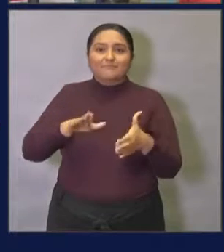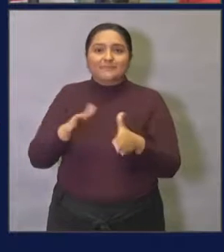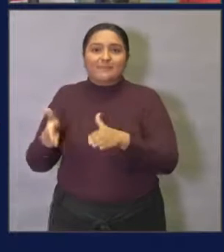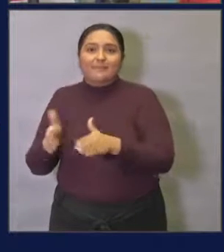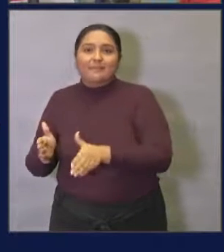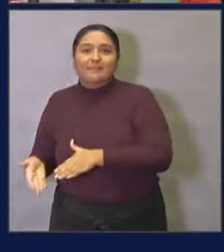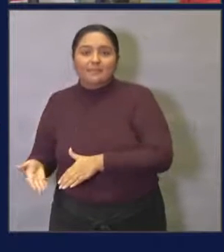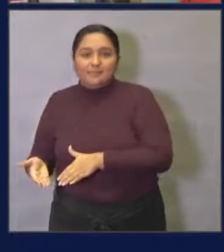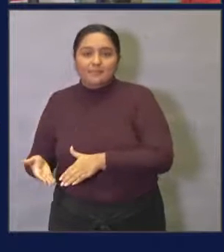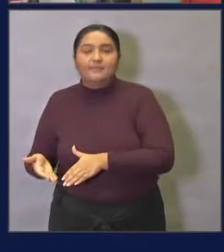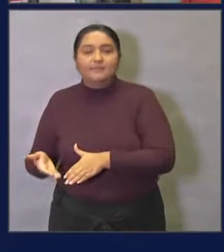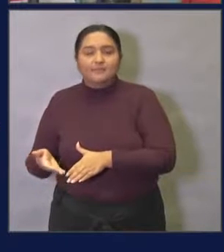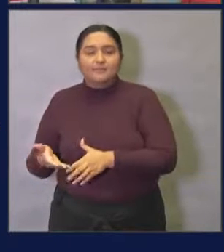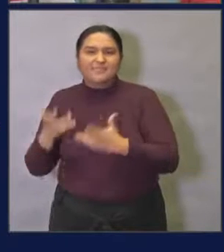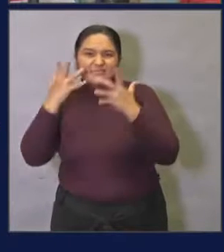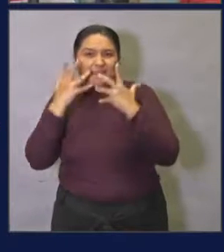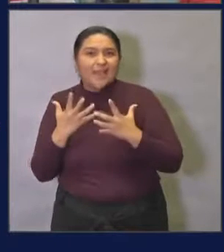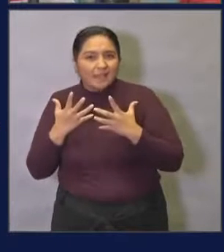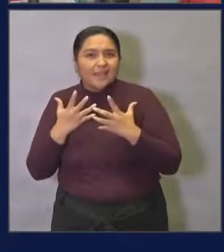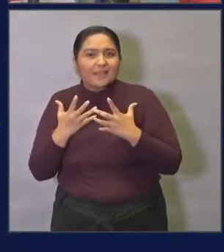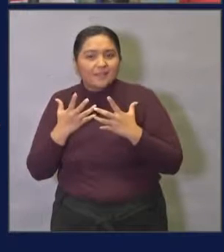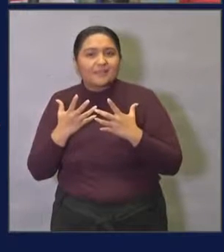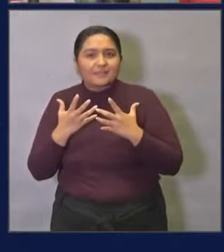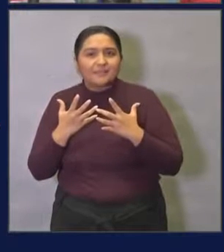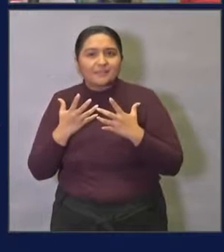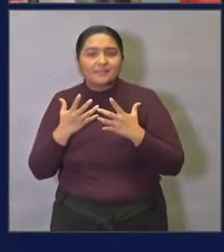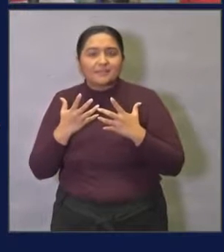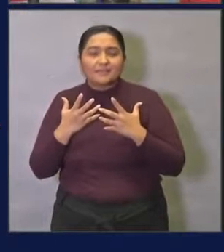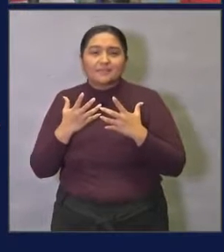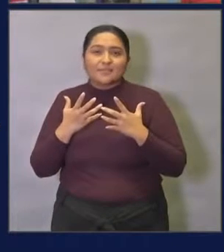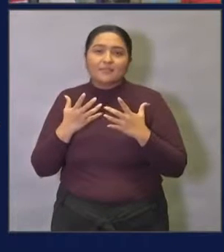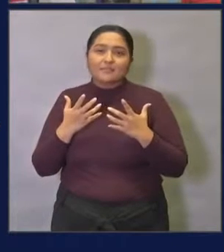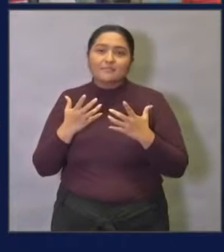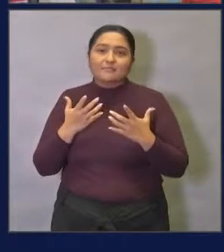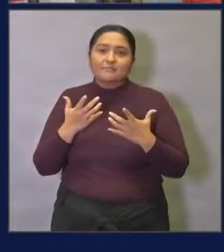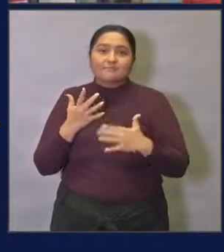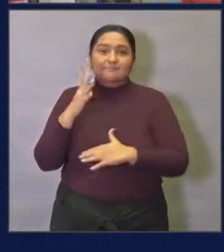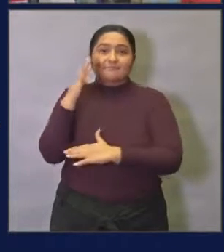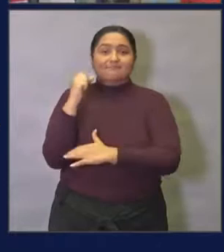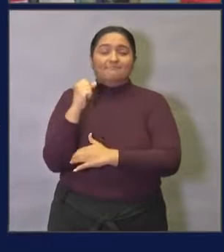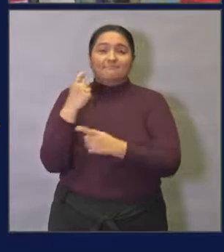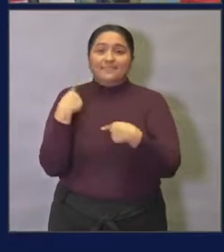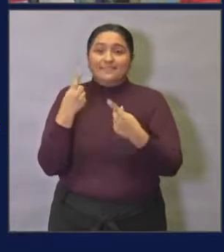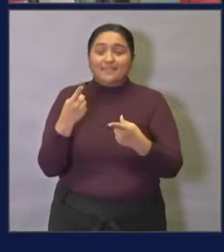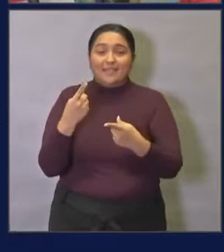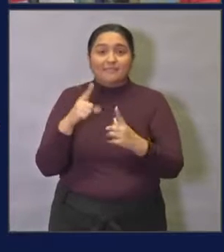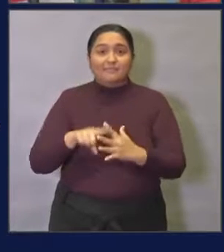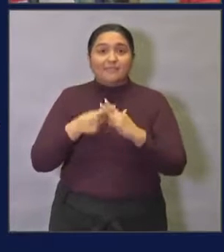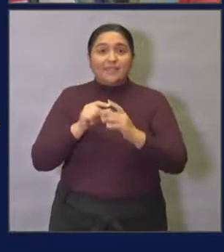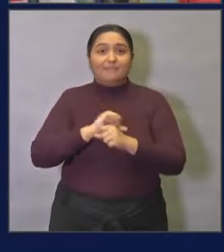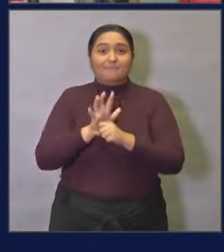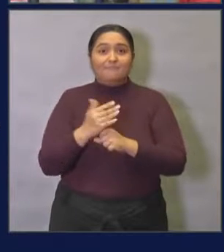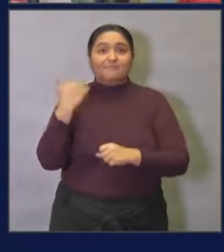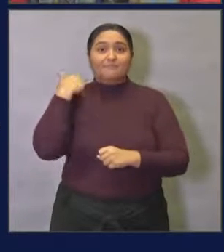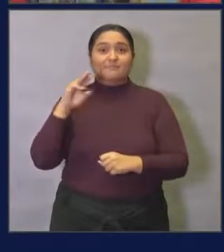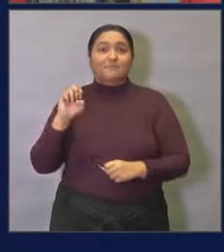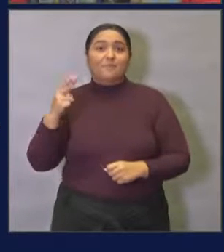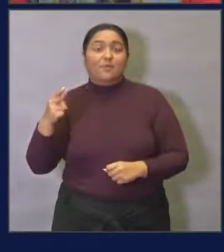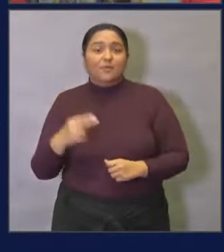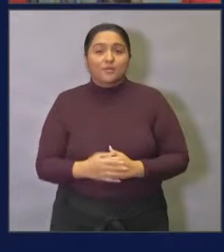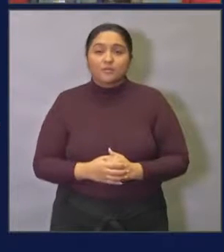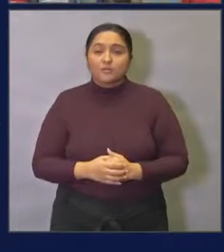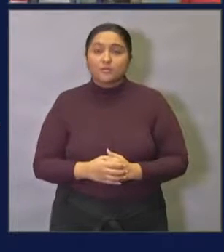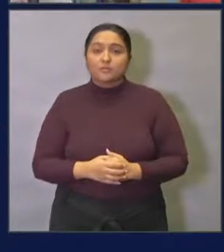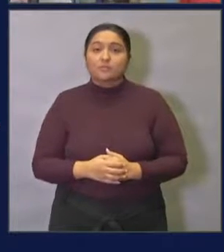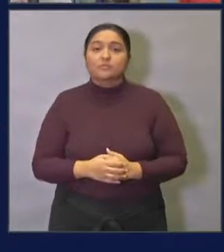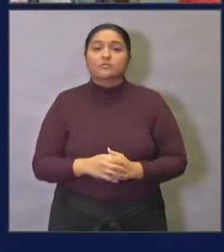que probablemente superarán los vistos al principio de la pandemia. Desde el 9 de noviembre, el